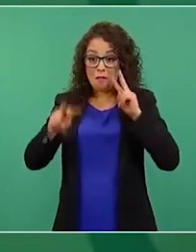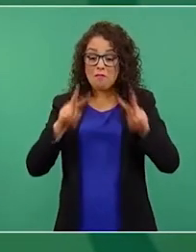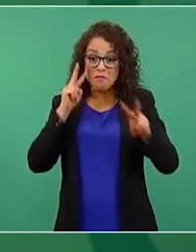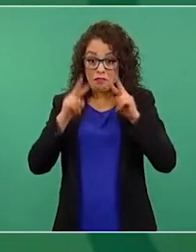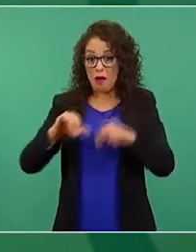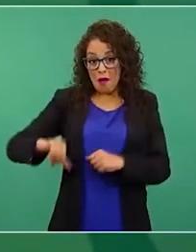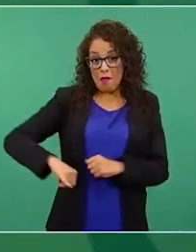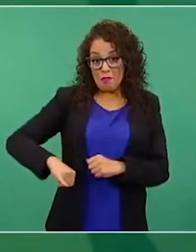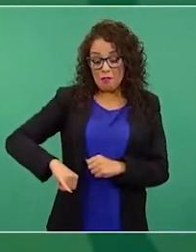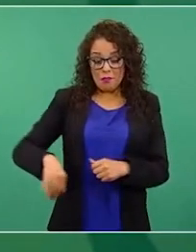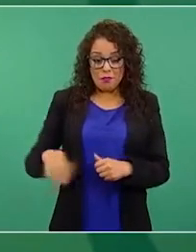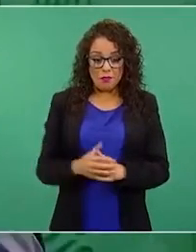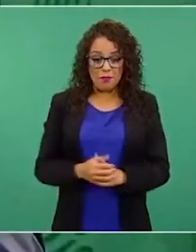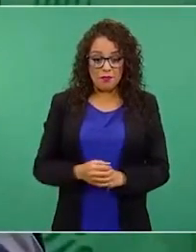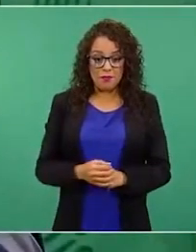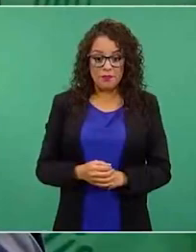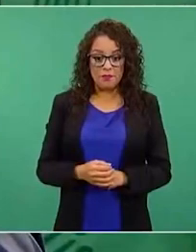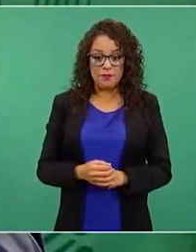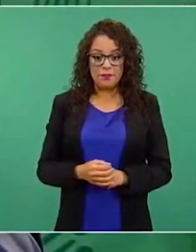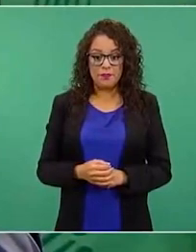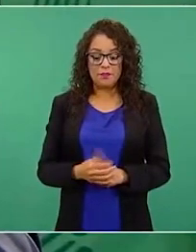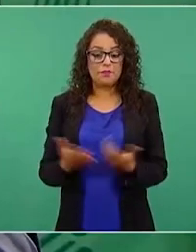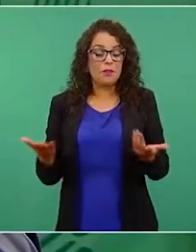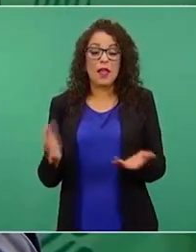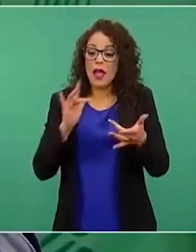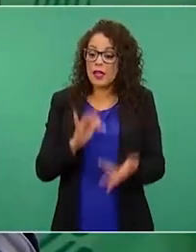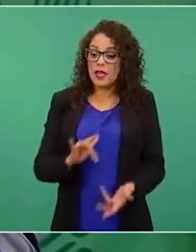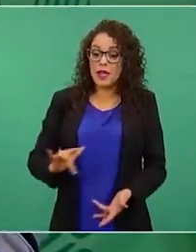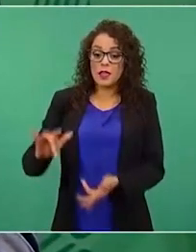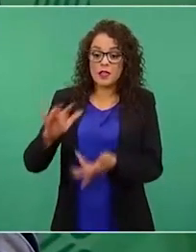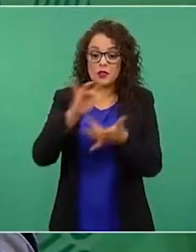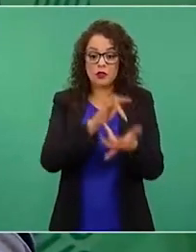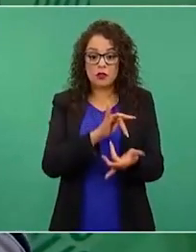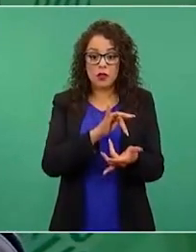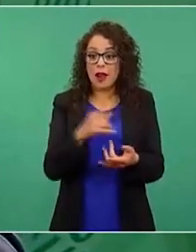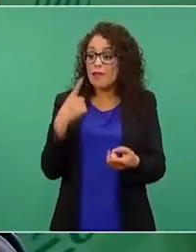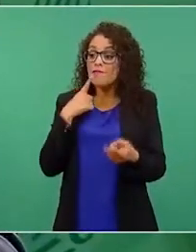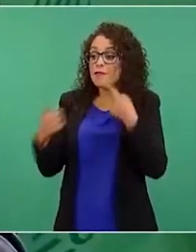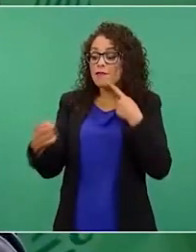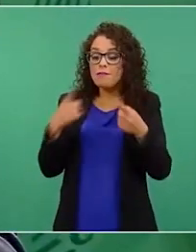Sin embargo, ya en las redes sociales el debate es muy bueno